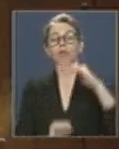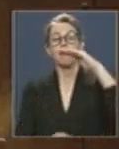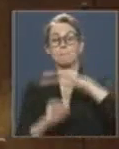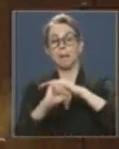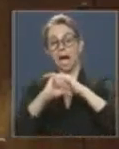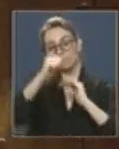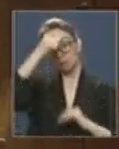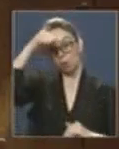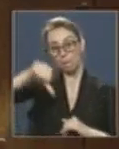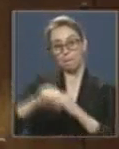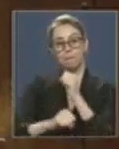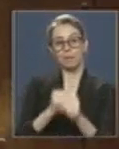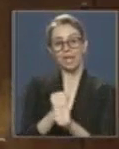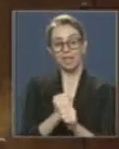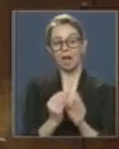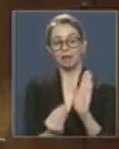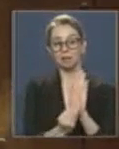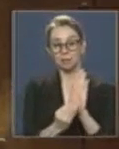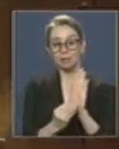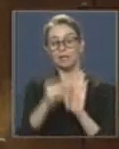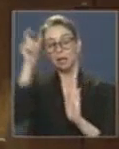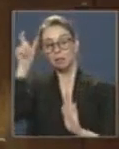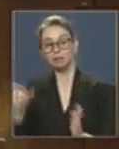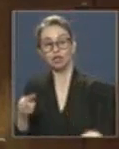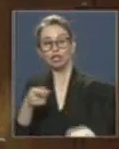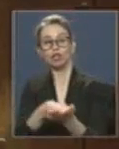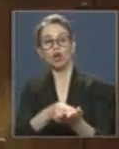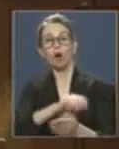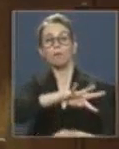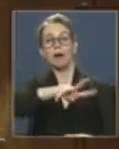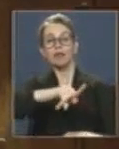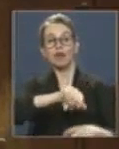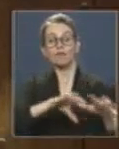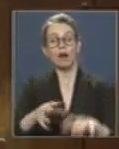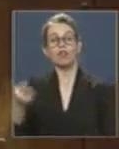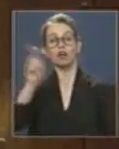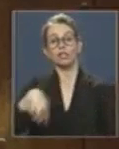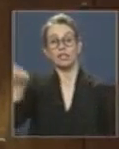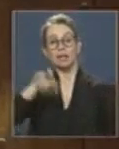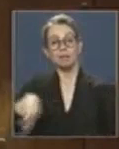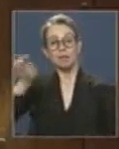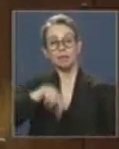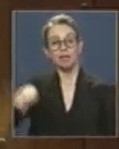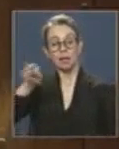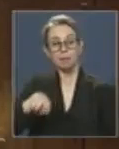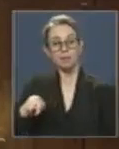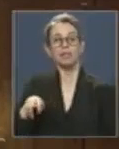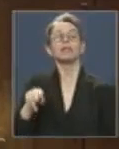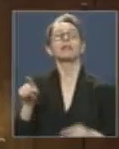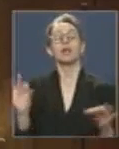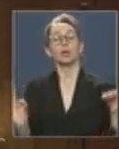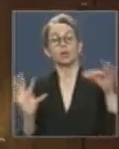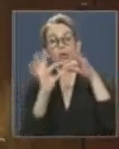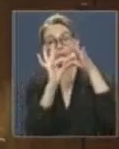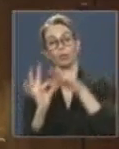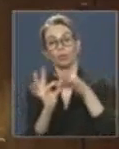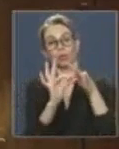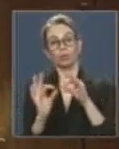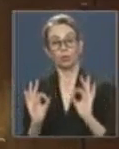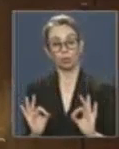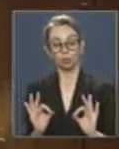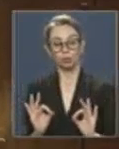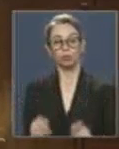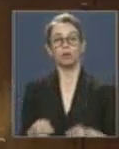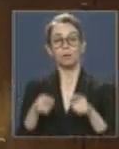pena originalmente propuesta al receptador que incurra en reiteración de delitos o sea reincidente por razones de concordancia.